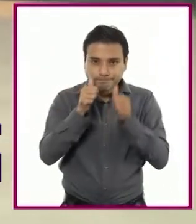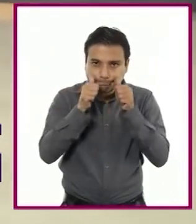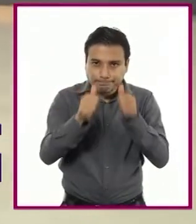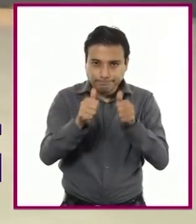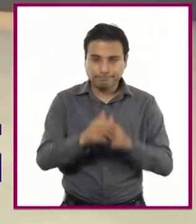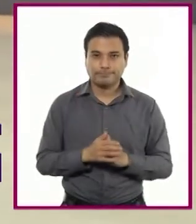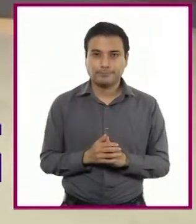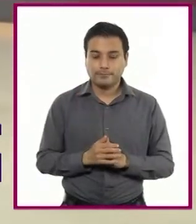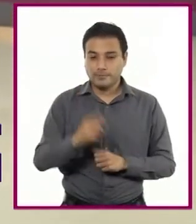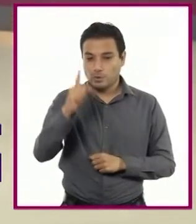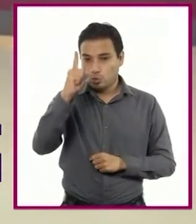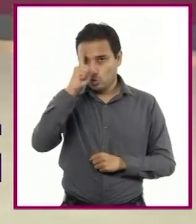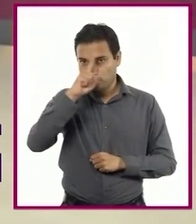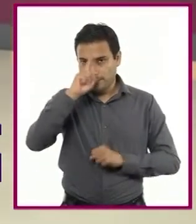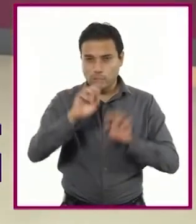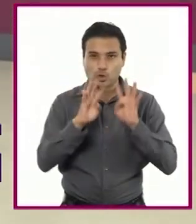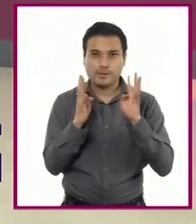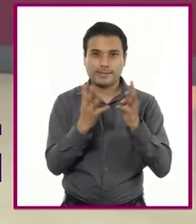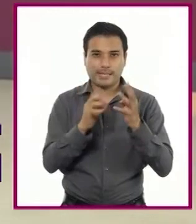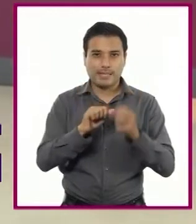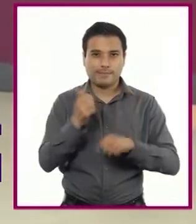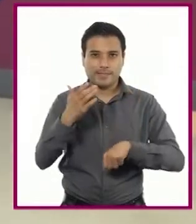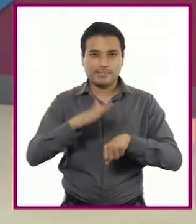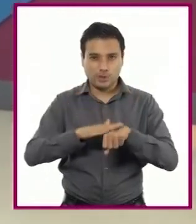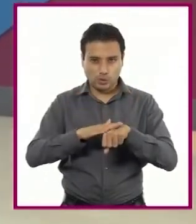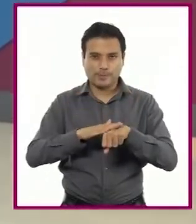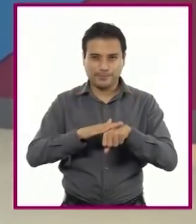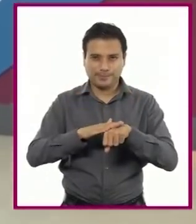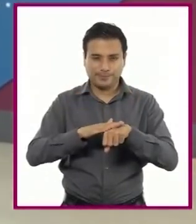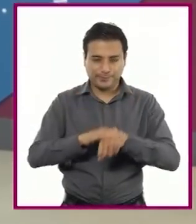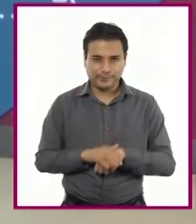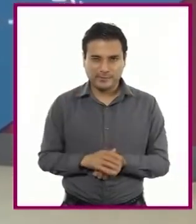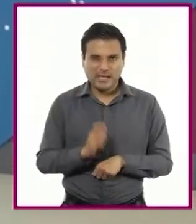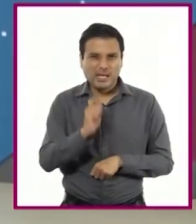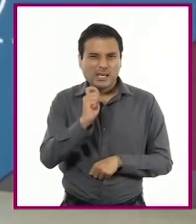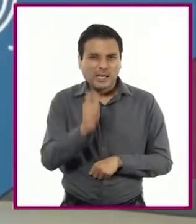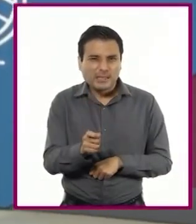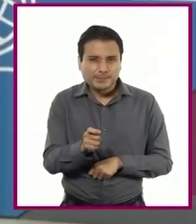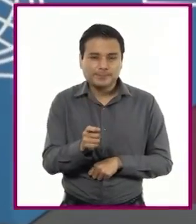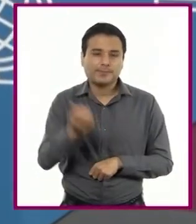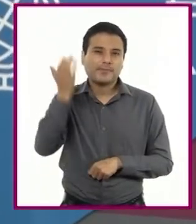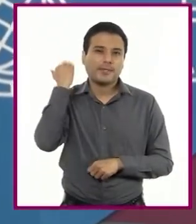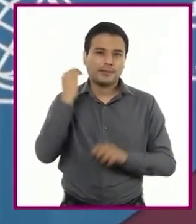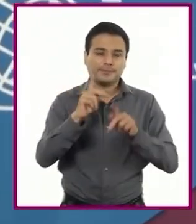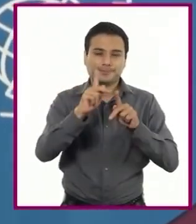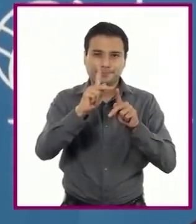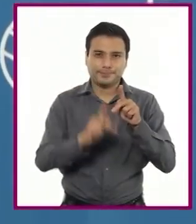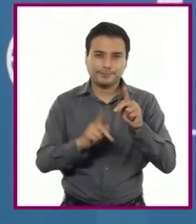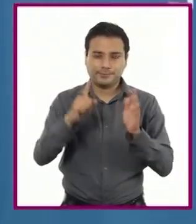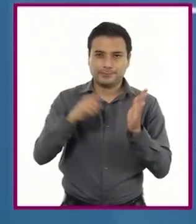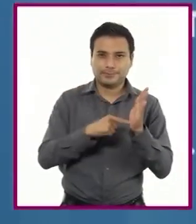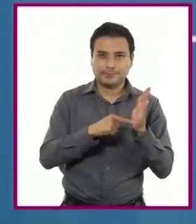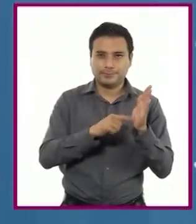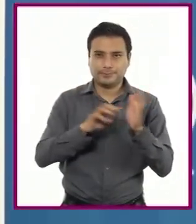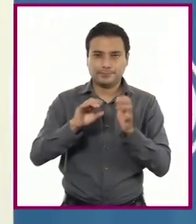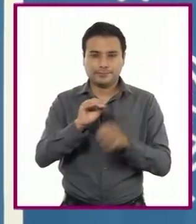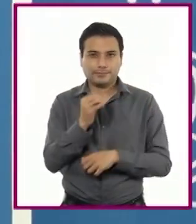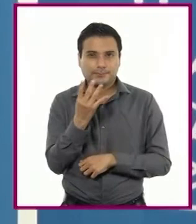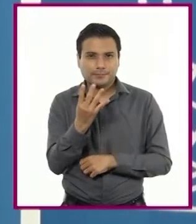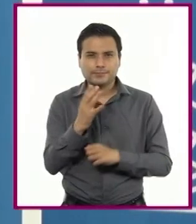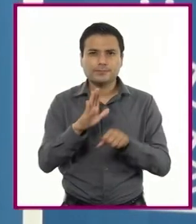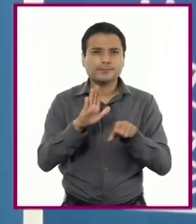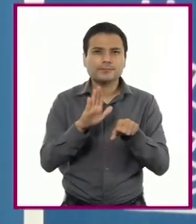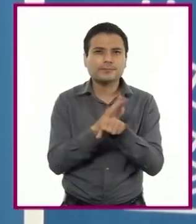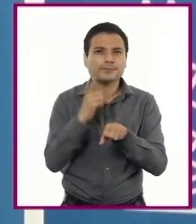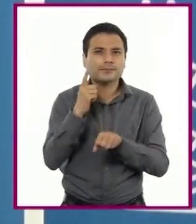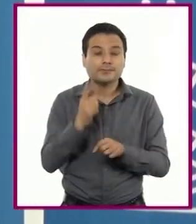El Consejo de Administración Fiduciaria, el cual suspendió sus funciones en 1994 por no